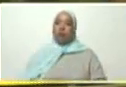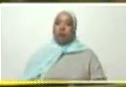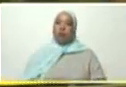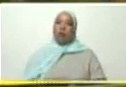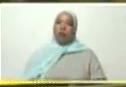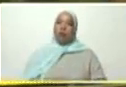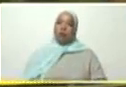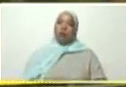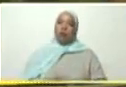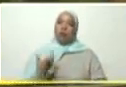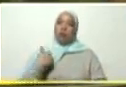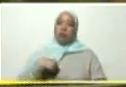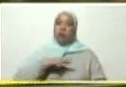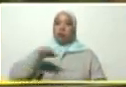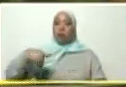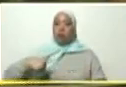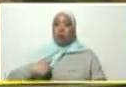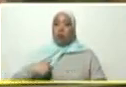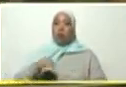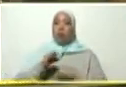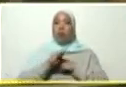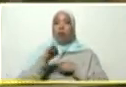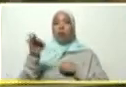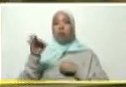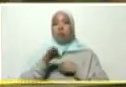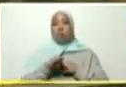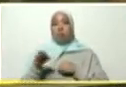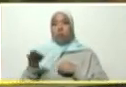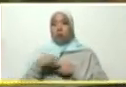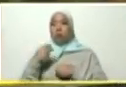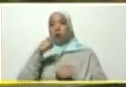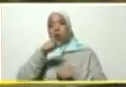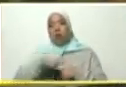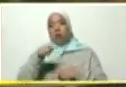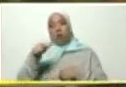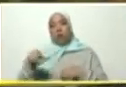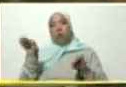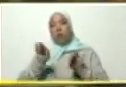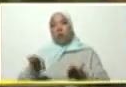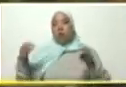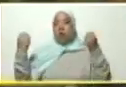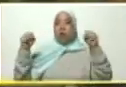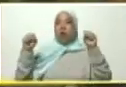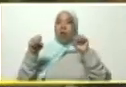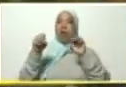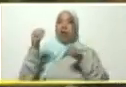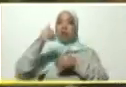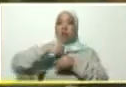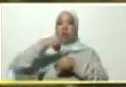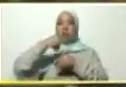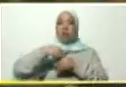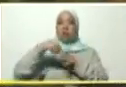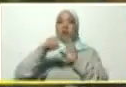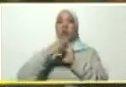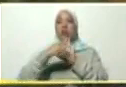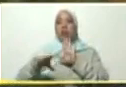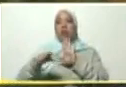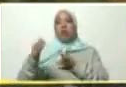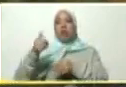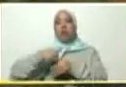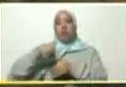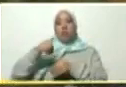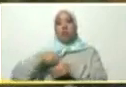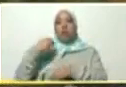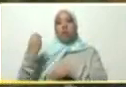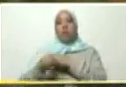miembro de nuestra organización Ahorita va a ser objetar una persona que yo no haya ejercido el derecho al voto es difícilmente puede aspirar ahora